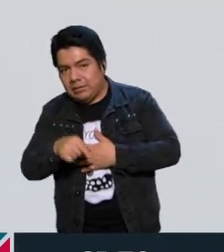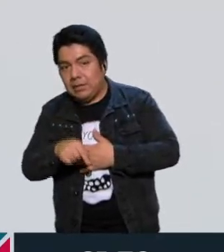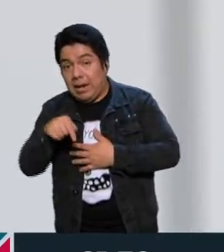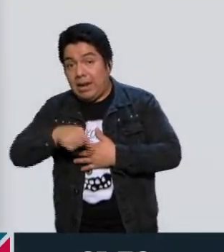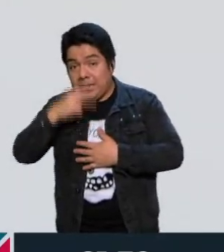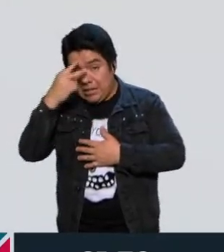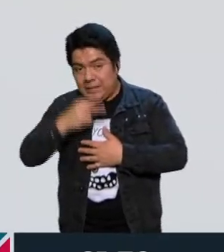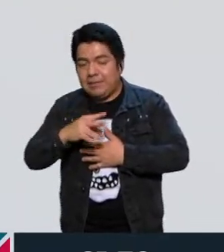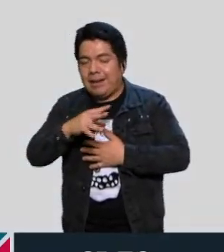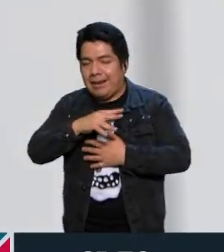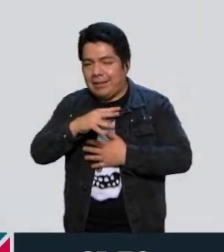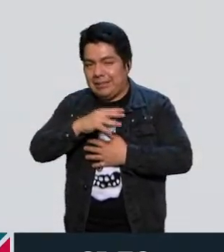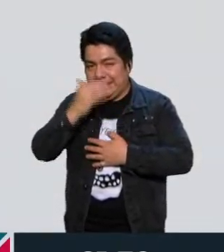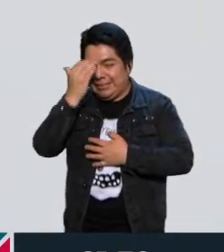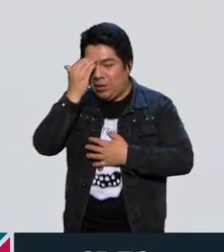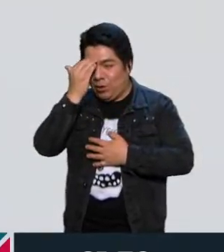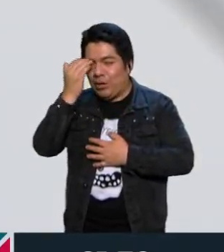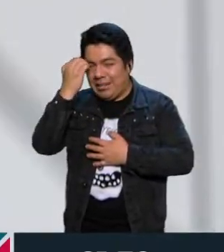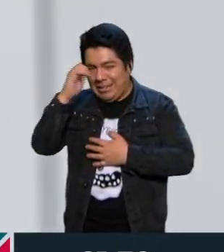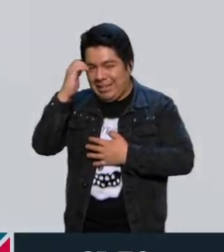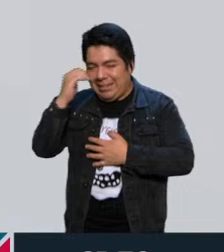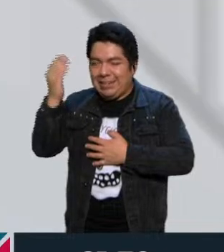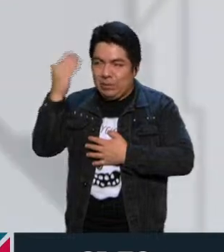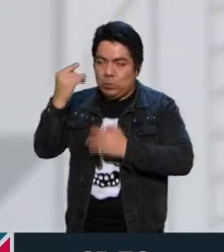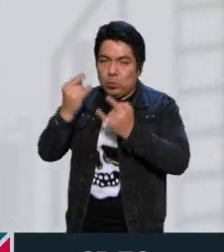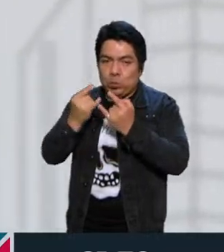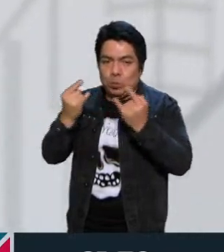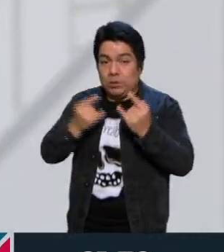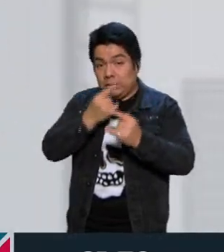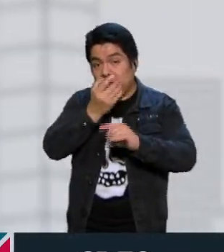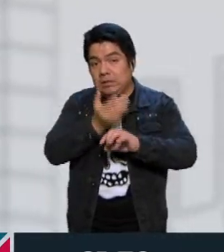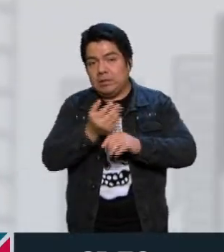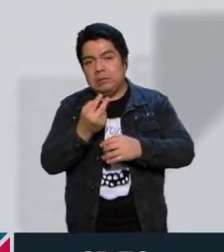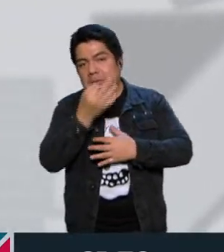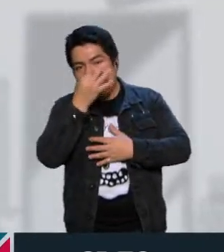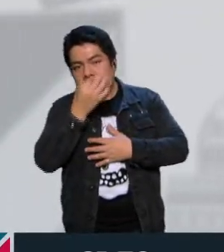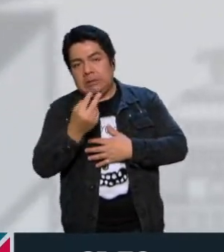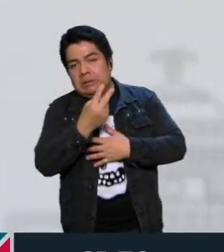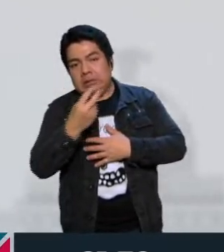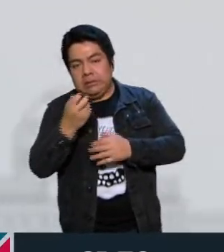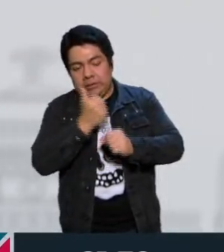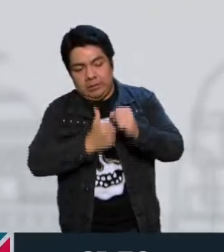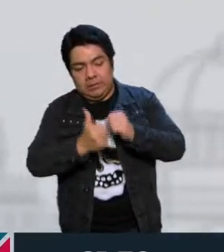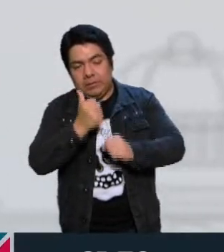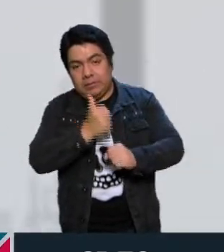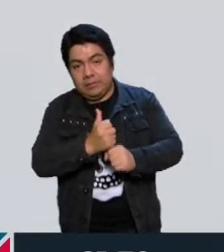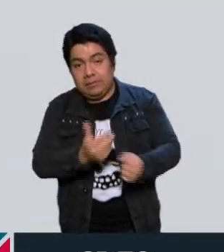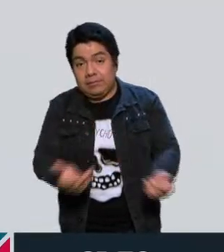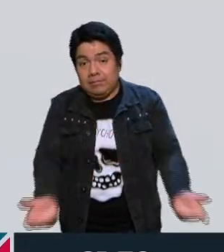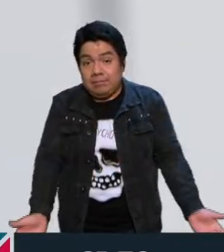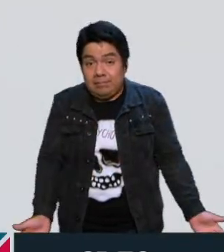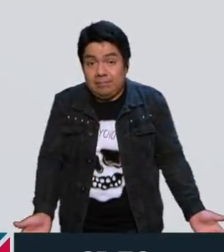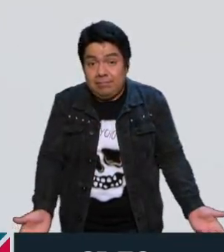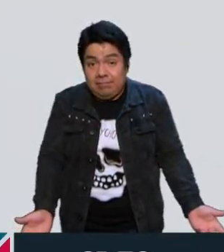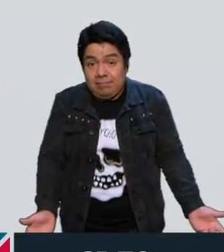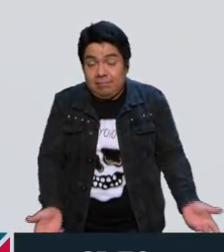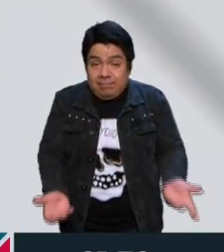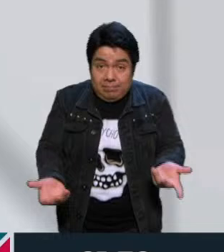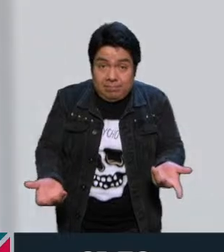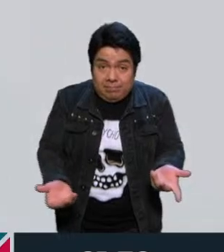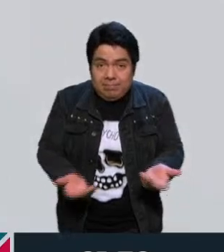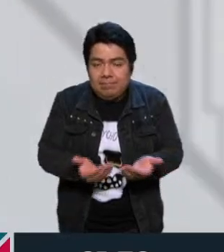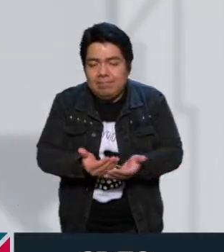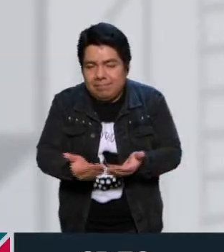las experiencias tan traumáticas en la historia de la relación bilateral de casi 200 años, pues es el